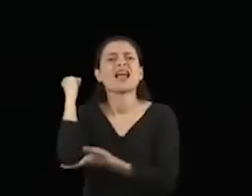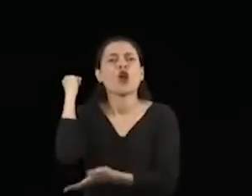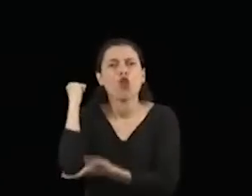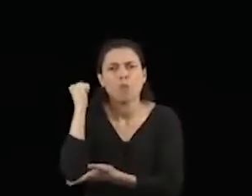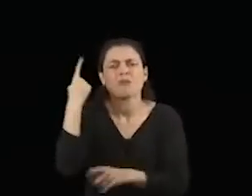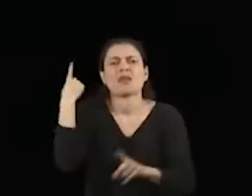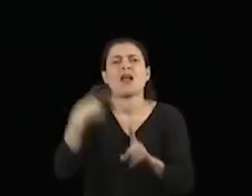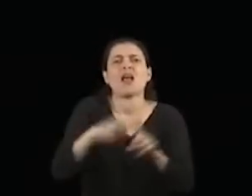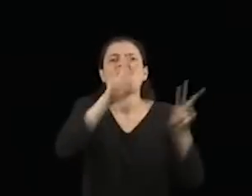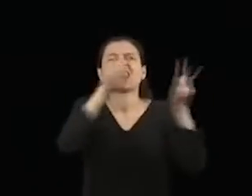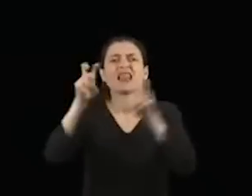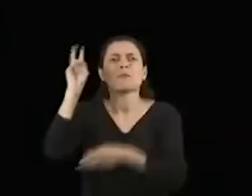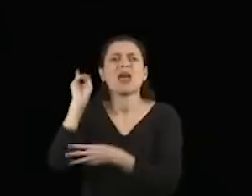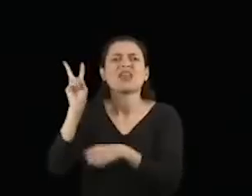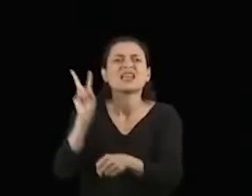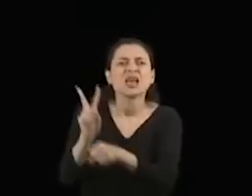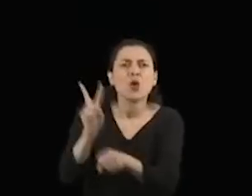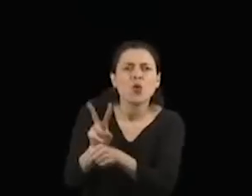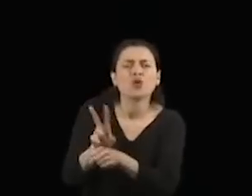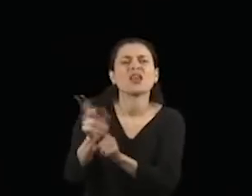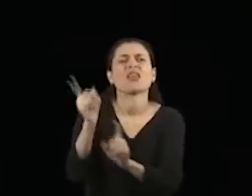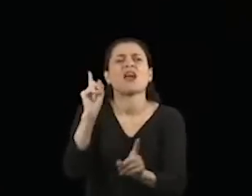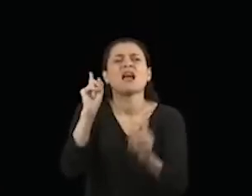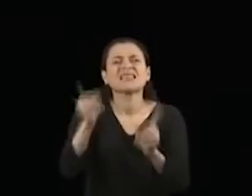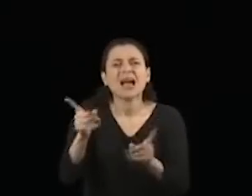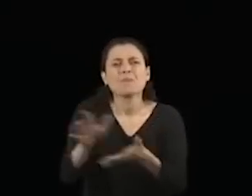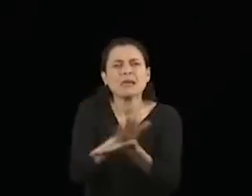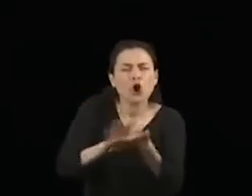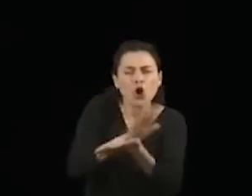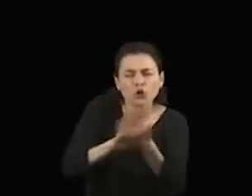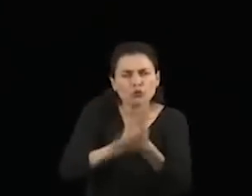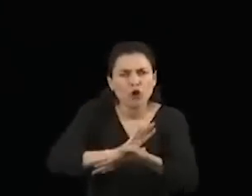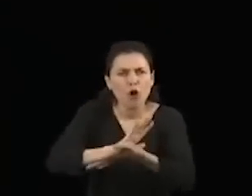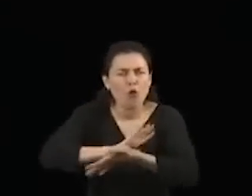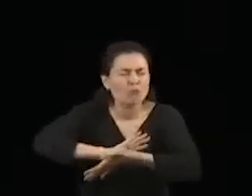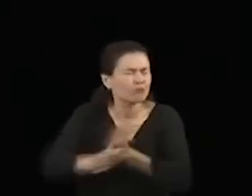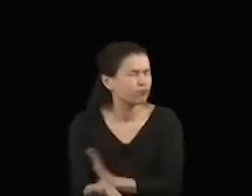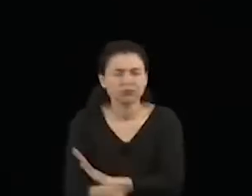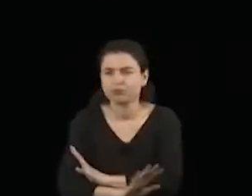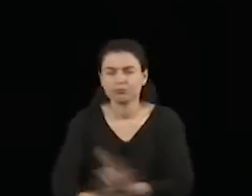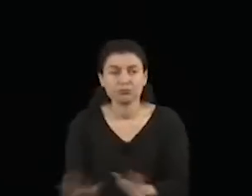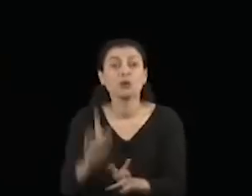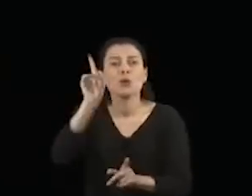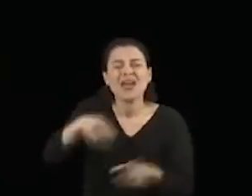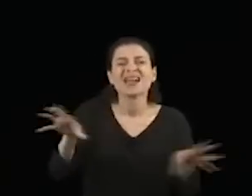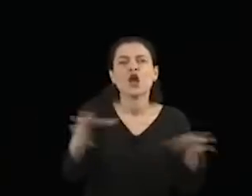seguridad, sino que además también estamos terminando con la corrupción y por eso la política está que arde.